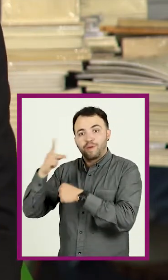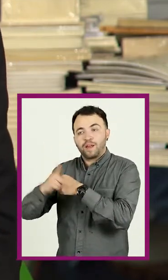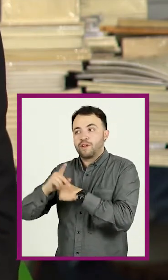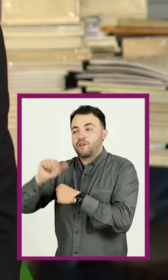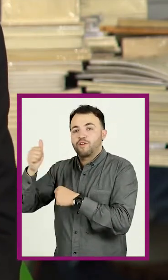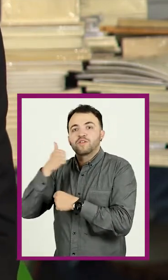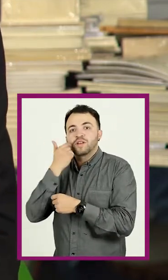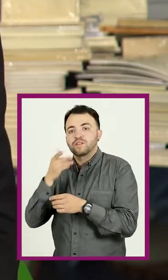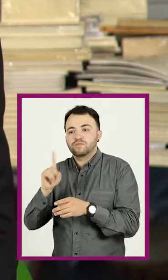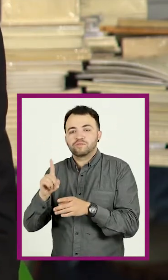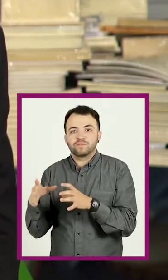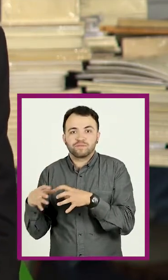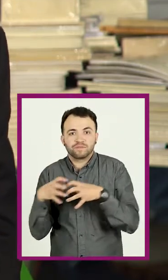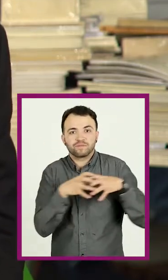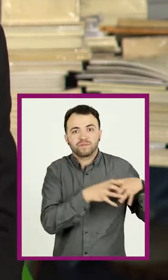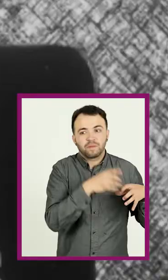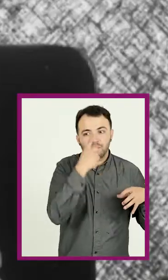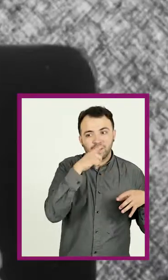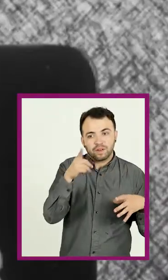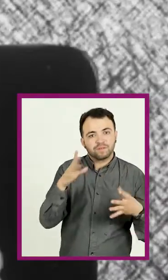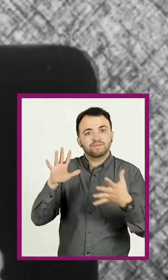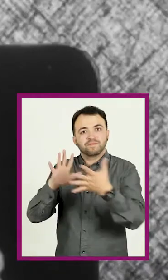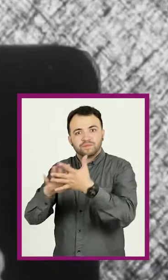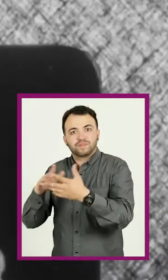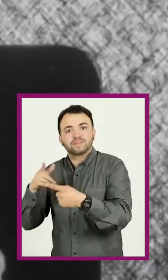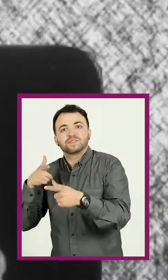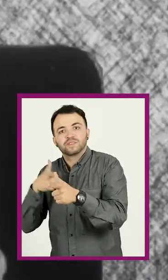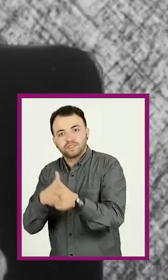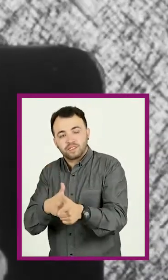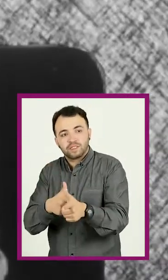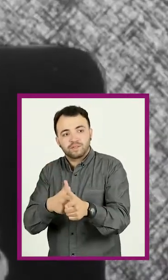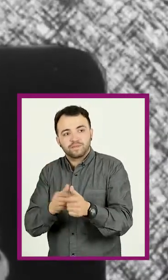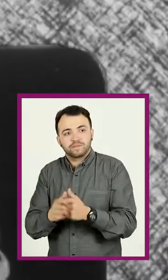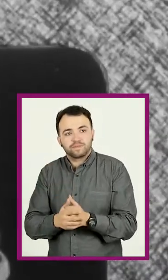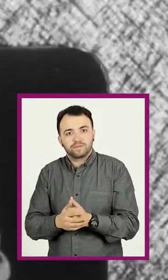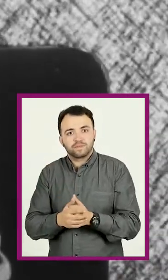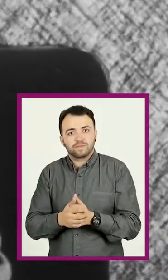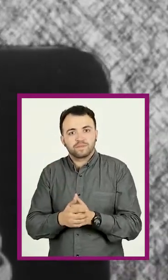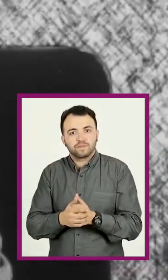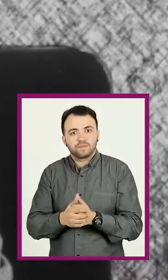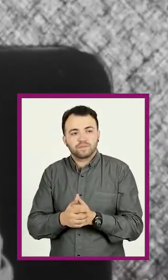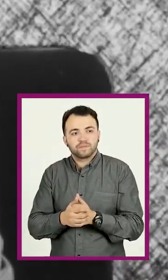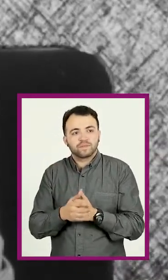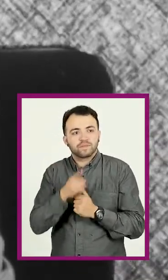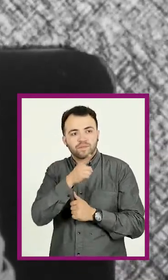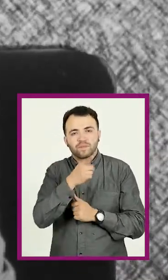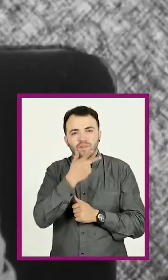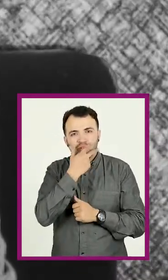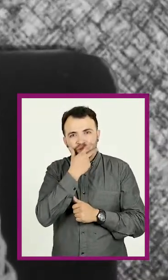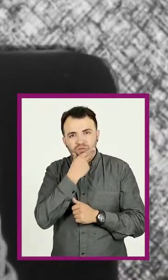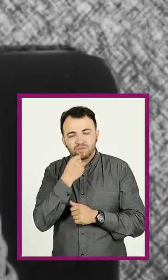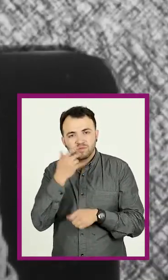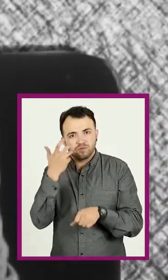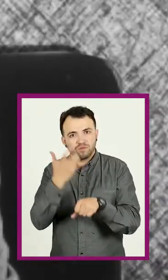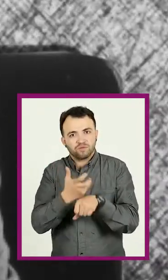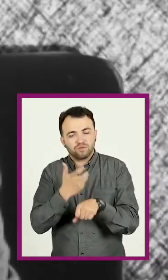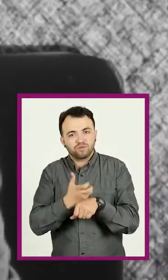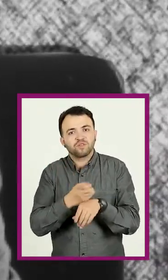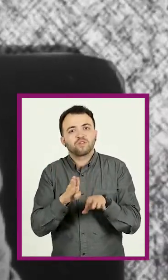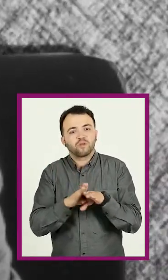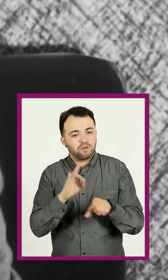conspiración, encabezados por el embajador Henry Lane Wilson, ¿sí?, el embajador de Estados